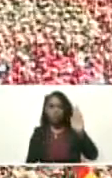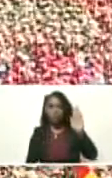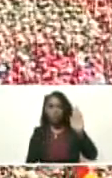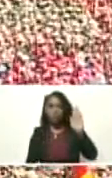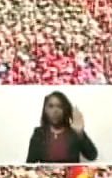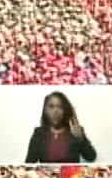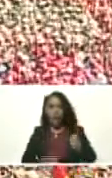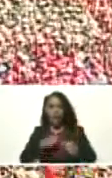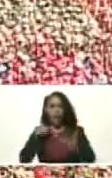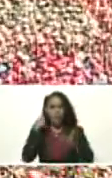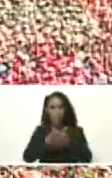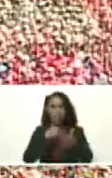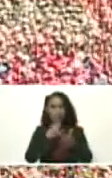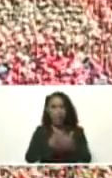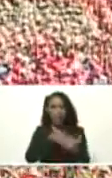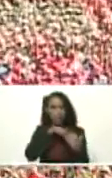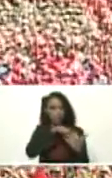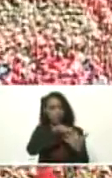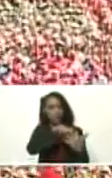en combate permanente